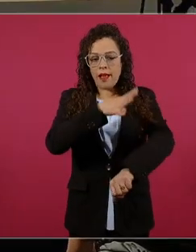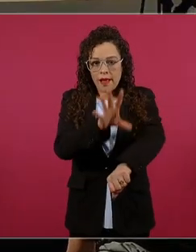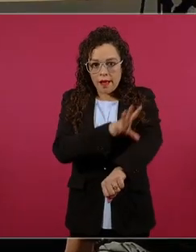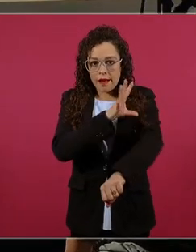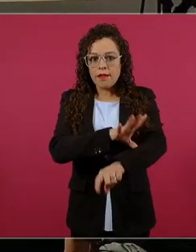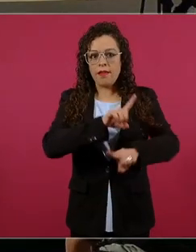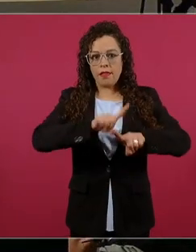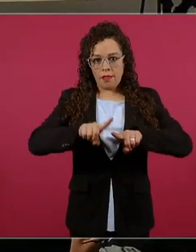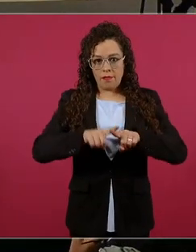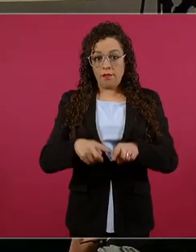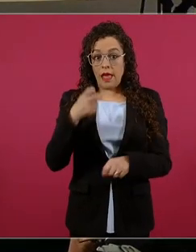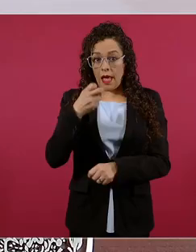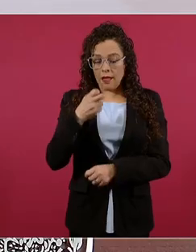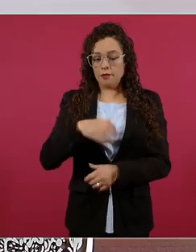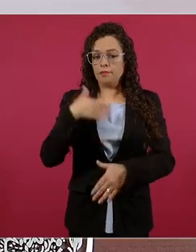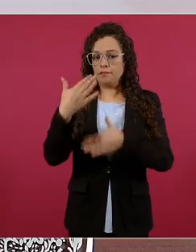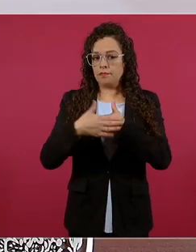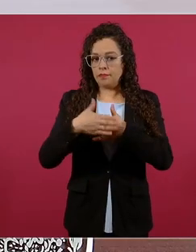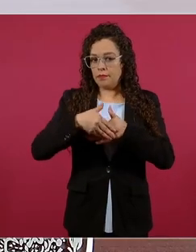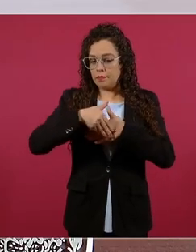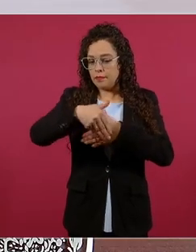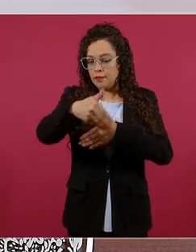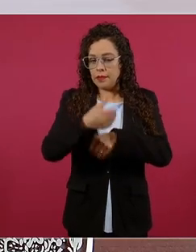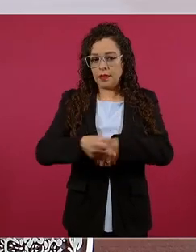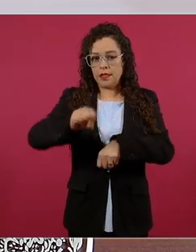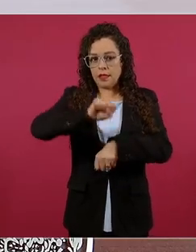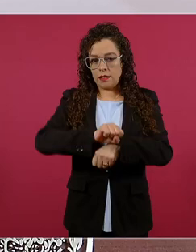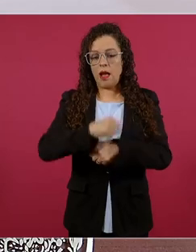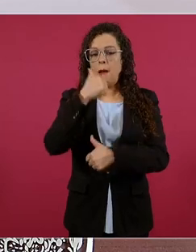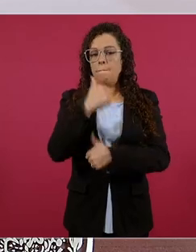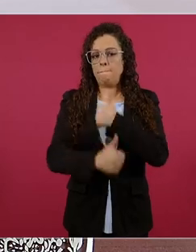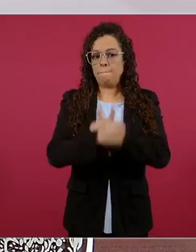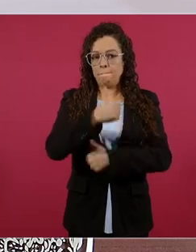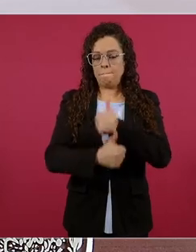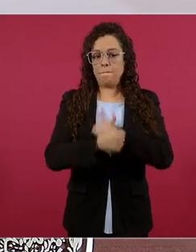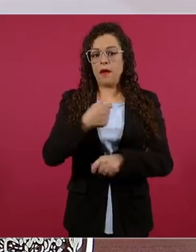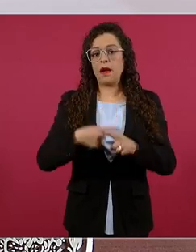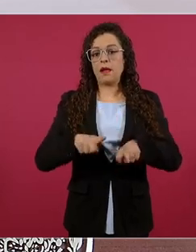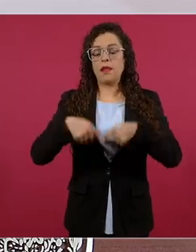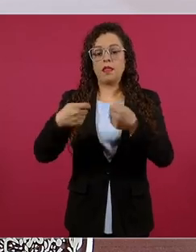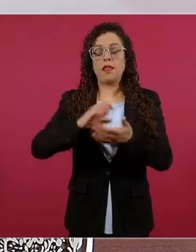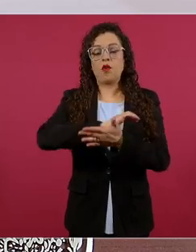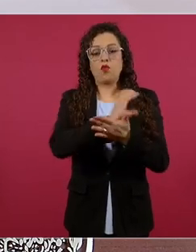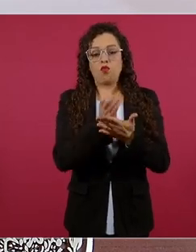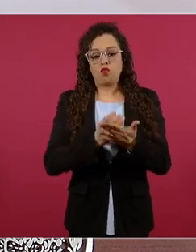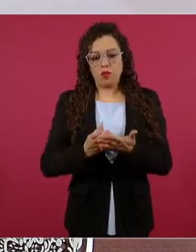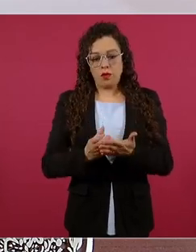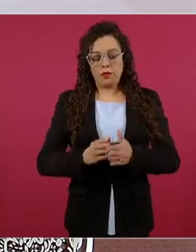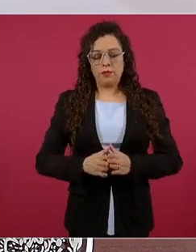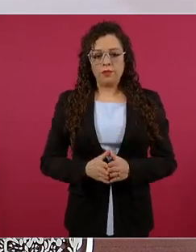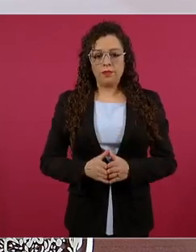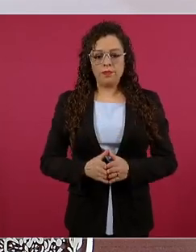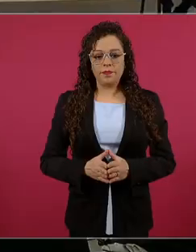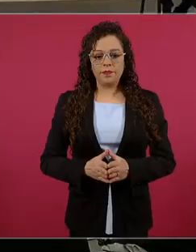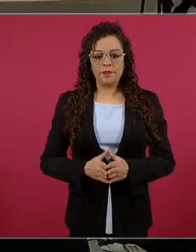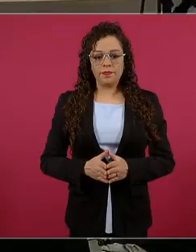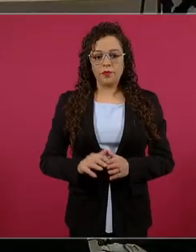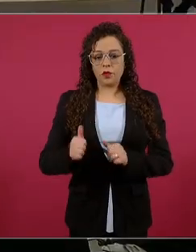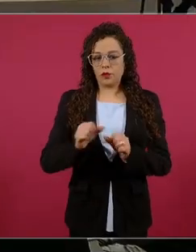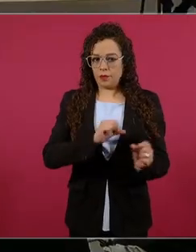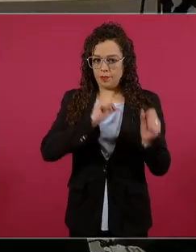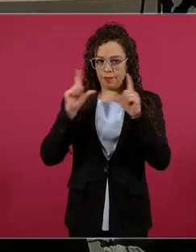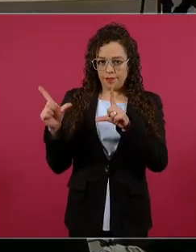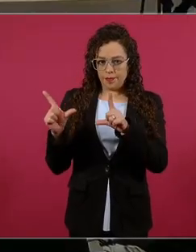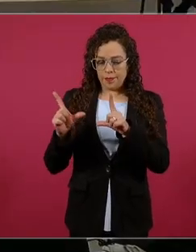licitarlo en las próximas semanas. Estamos esperando que el INDAVIN cierre sus procesos y nos los ponga a disposición. La siguiente, por favor.